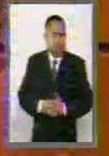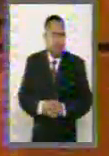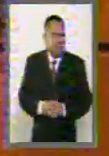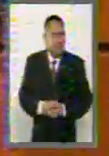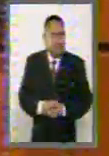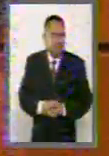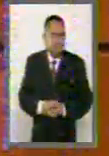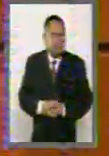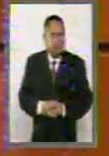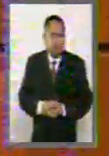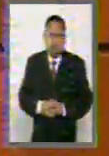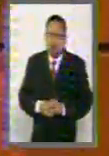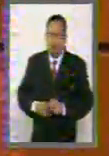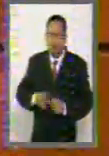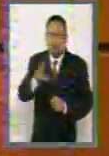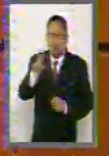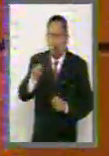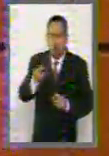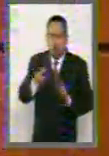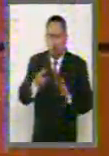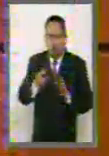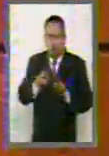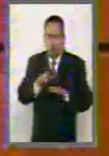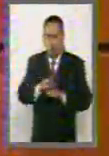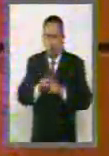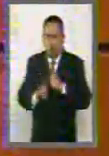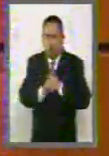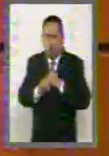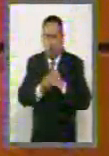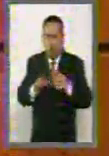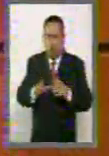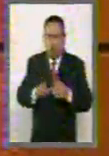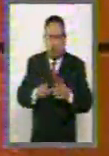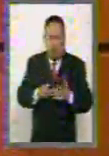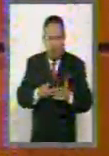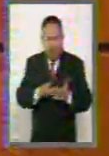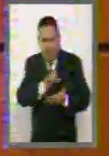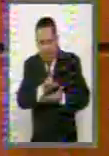No estamos ante un problema de legalidad.